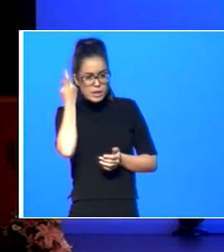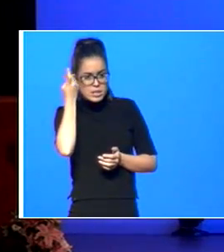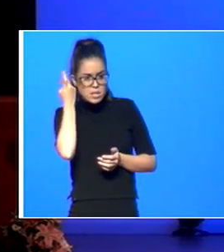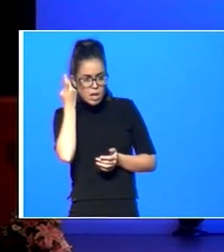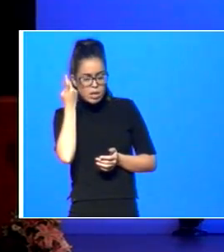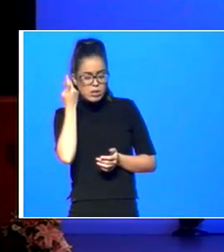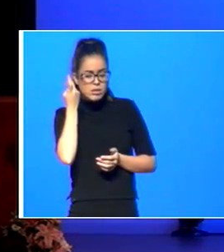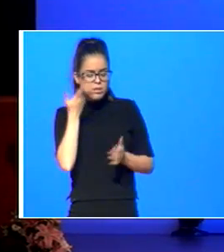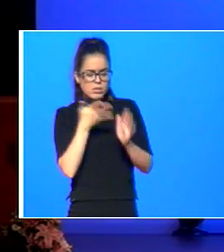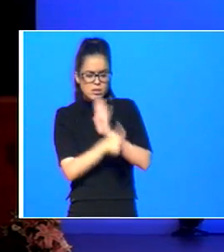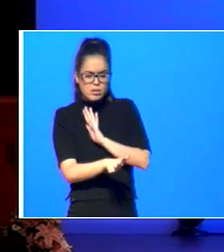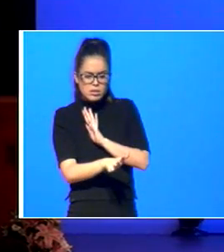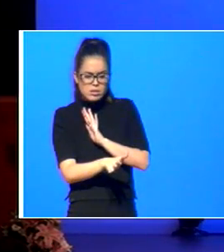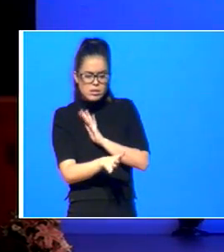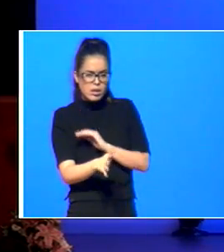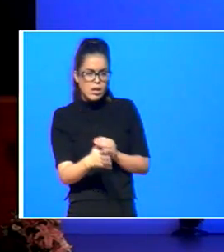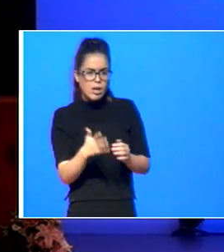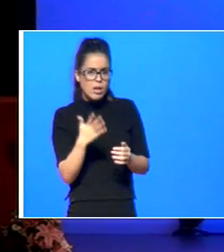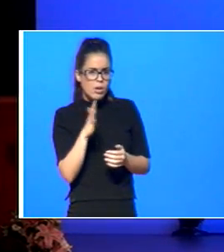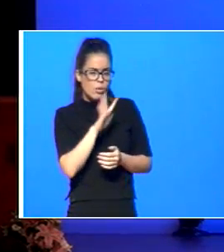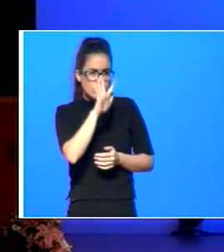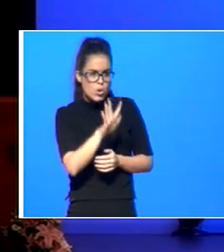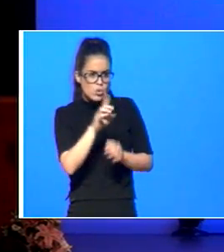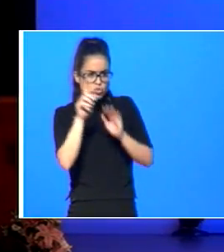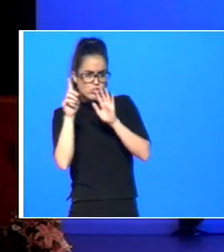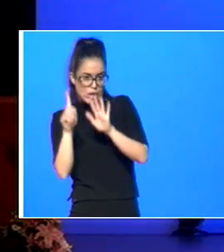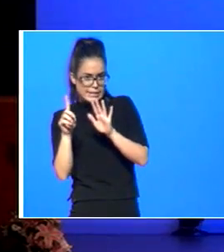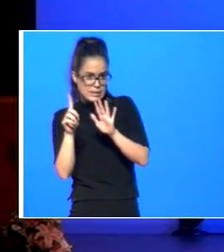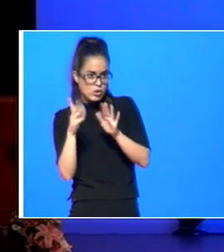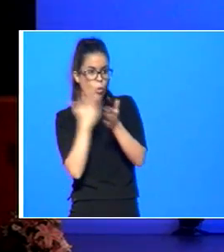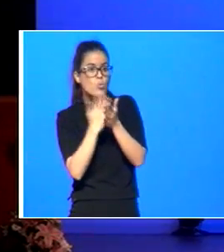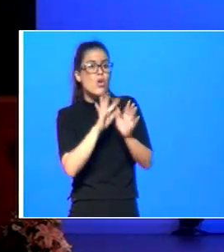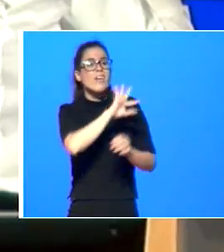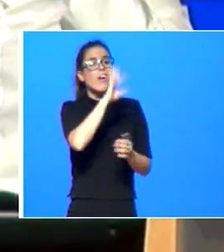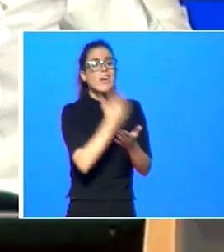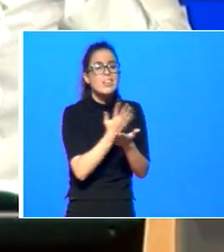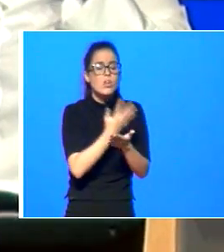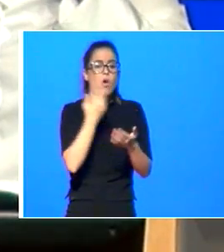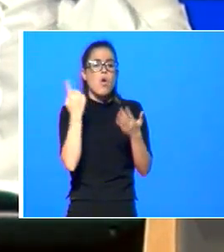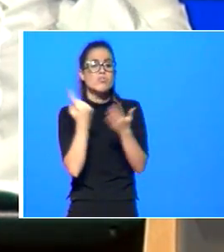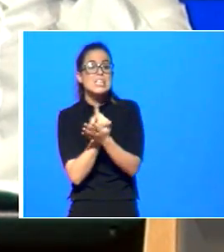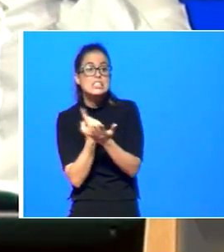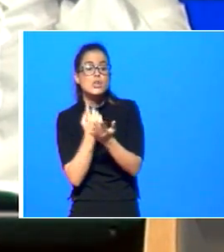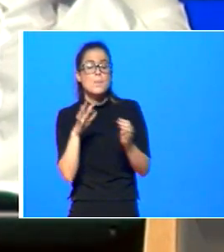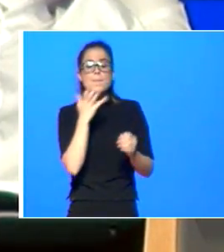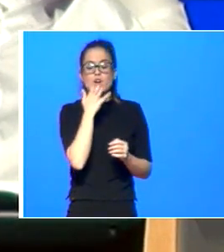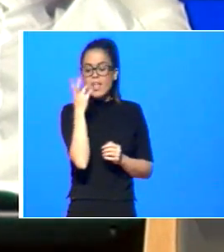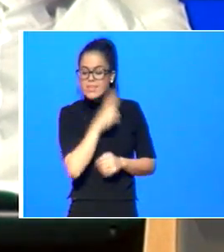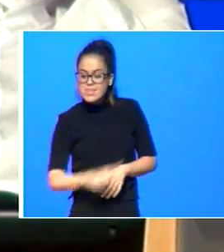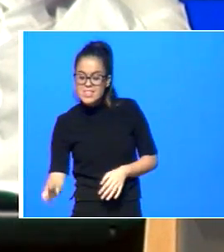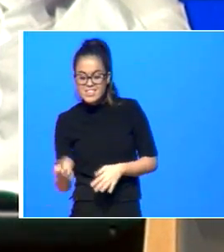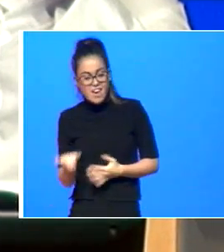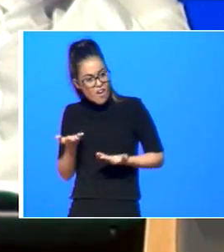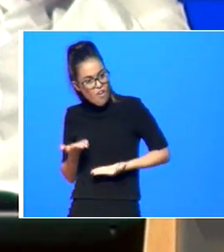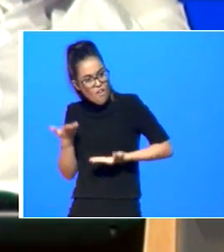maila, bosei eta maila altuko ikasliak egoten dira txikitsuari laguntzen, ikasketetan